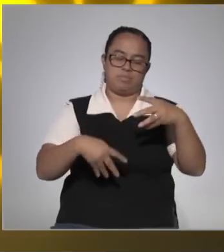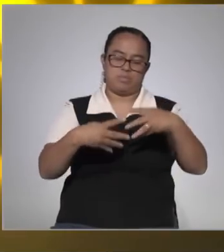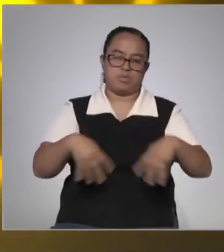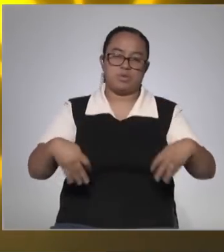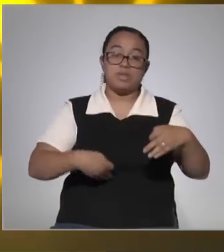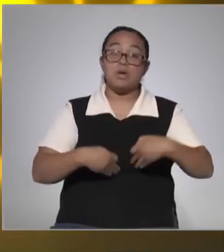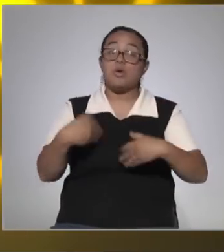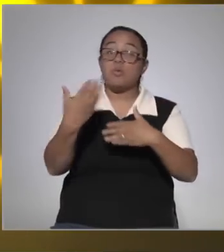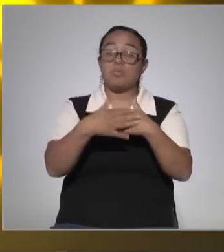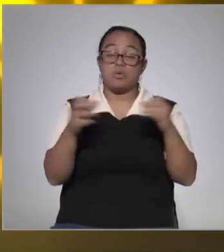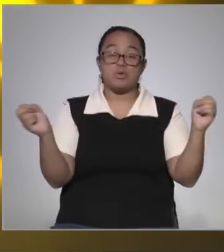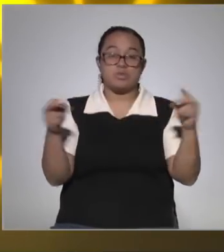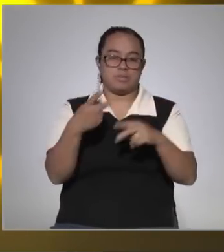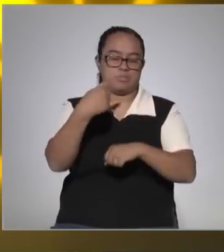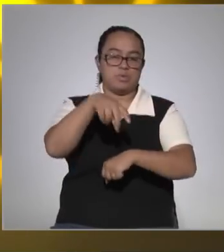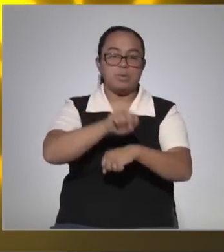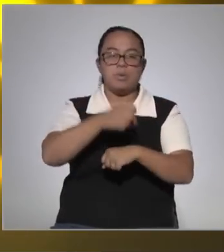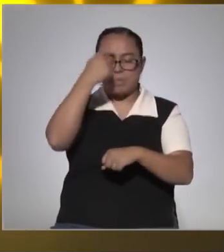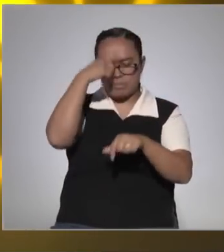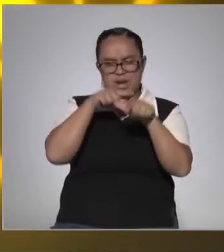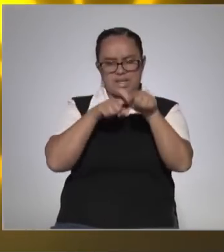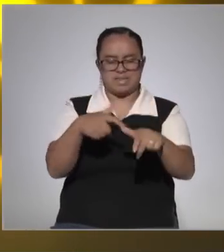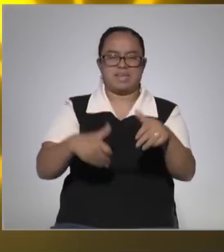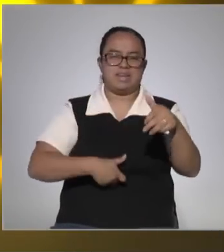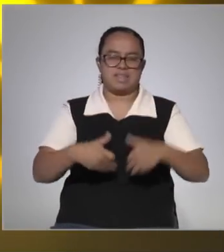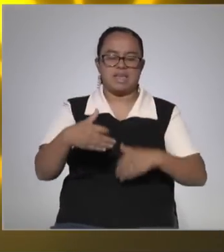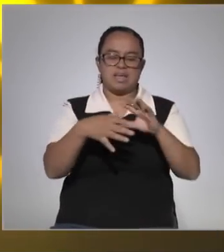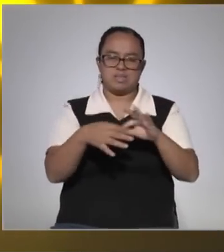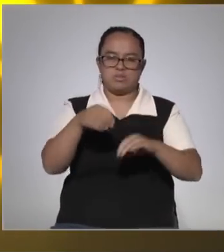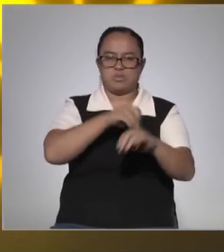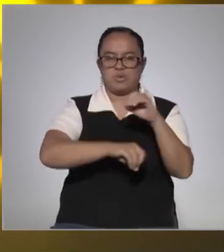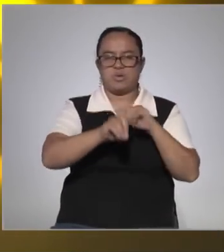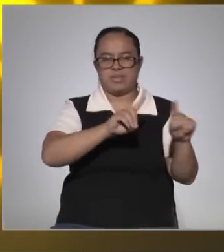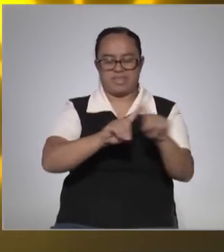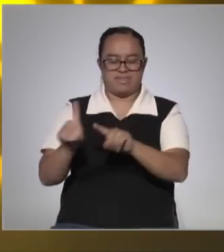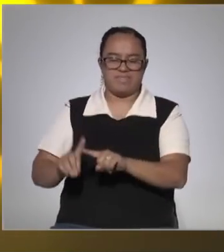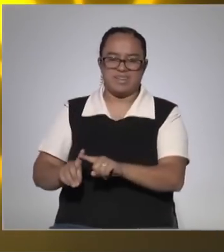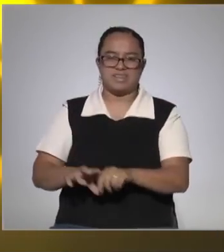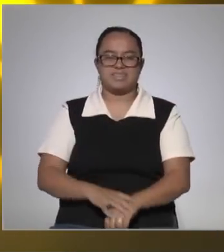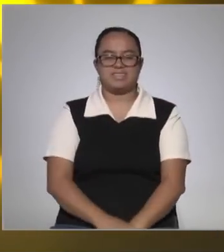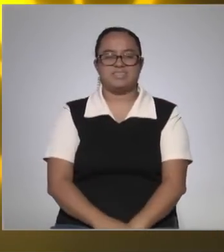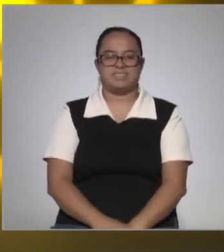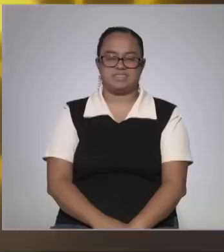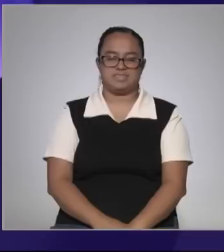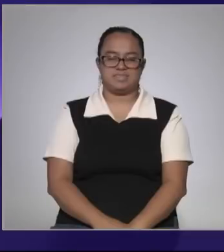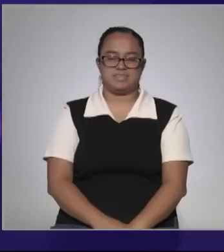vemos en la próxima emisión para seguir recorriendo el teatro mexicano como a ti te gusta verlo, por el 11.